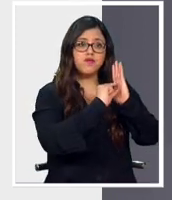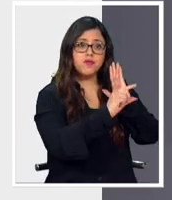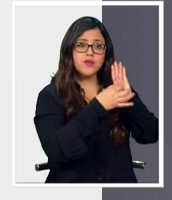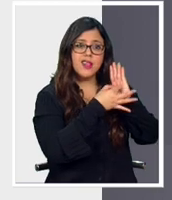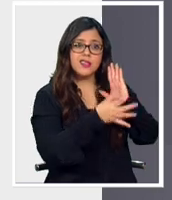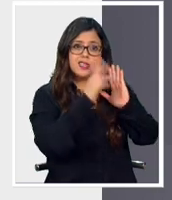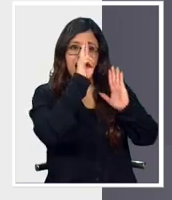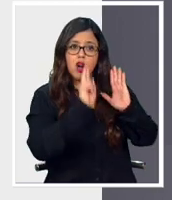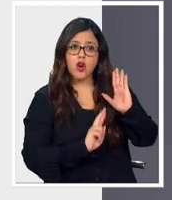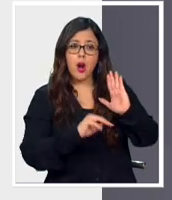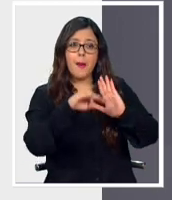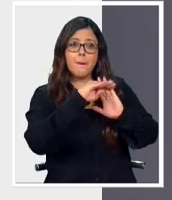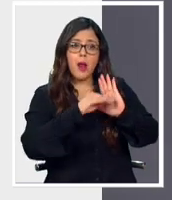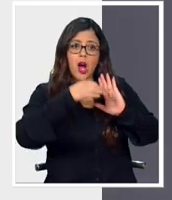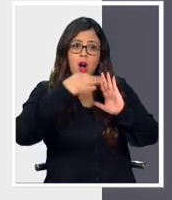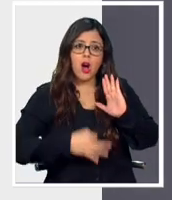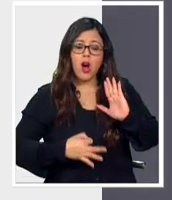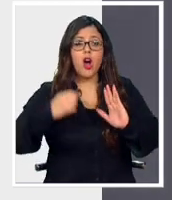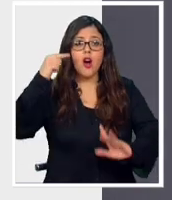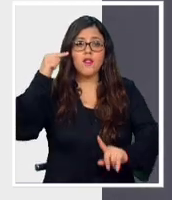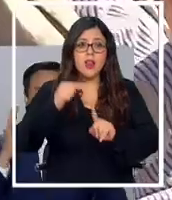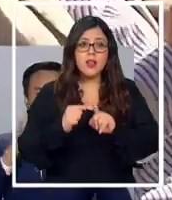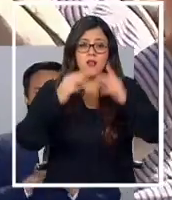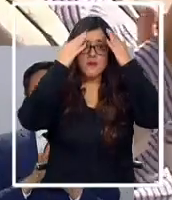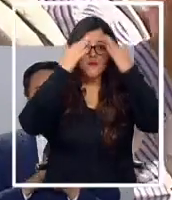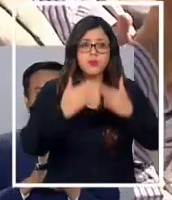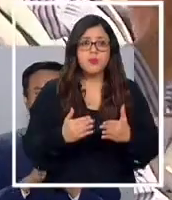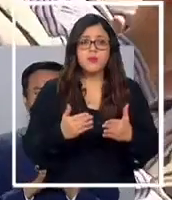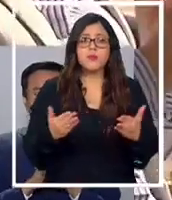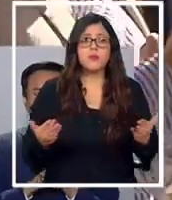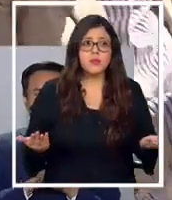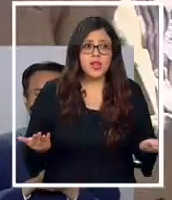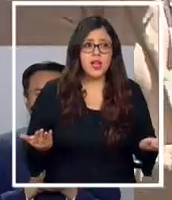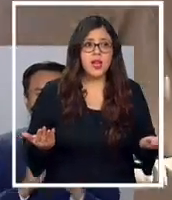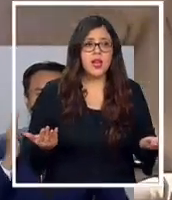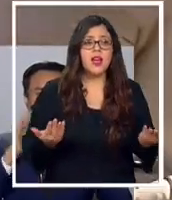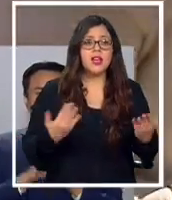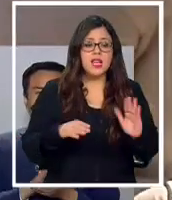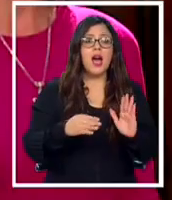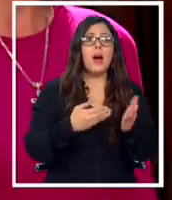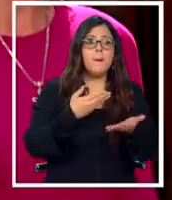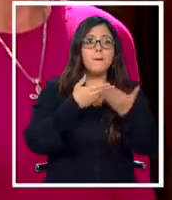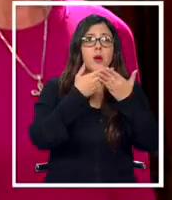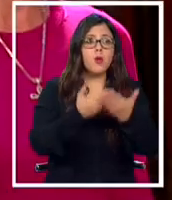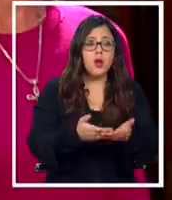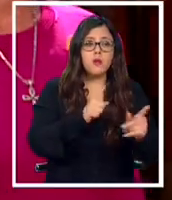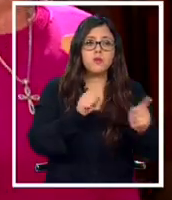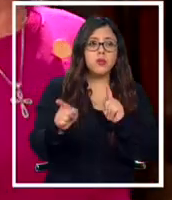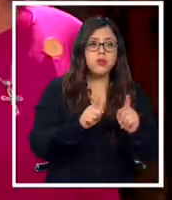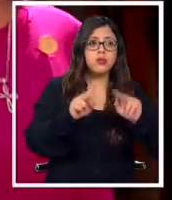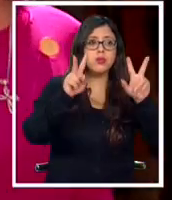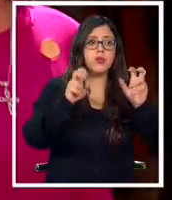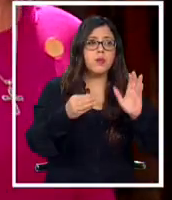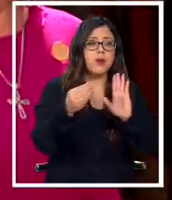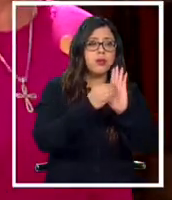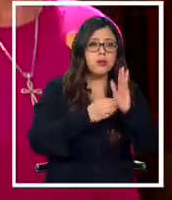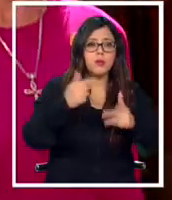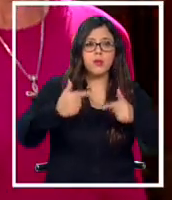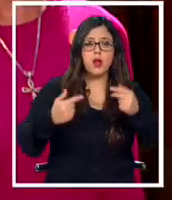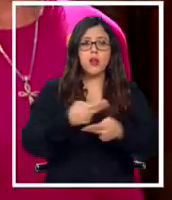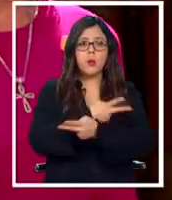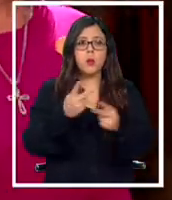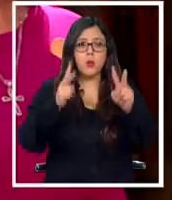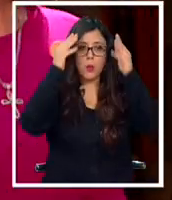del rol protocolar que su misión estaría enfocada en proponer y coordinar definiciones para políticas públicas con